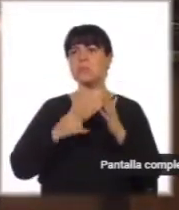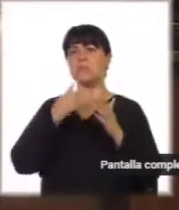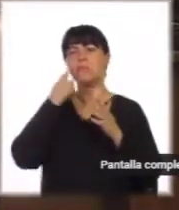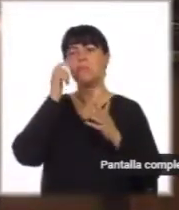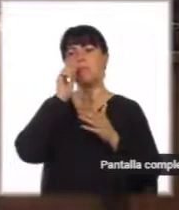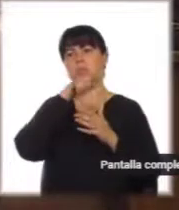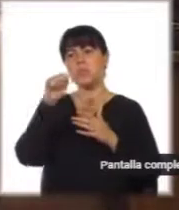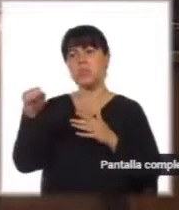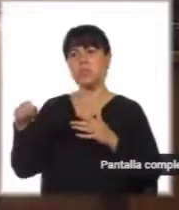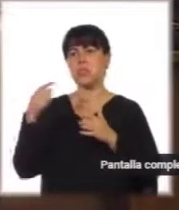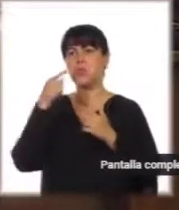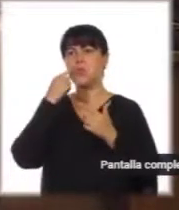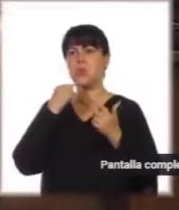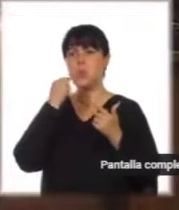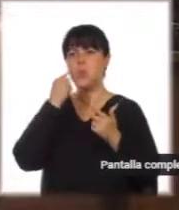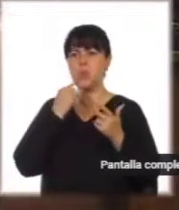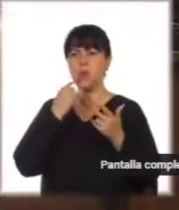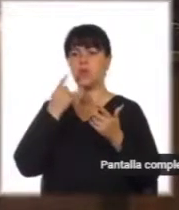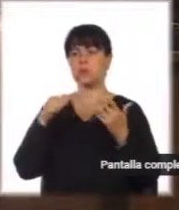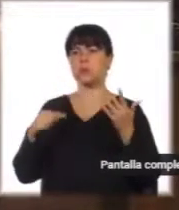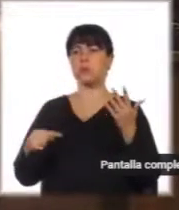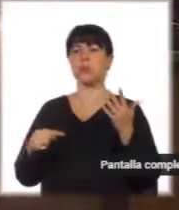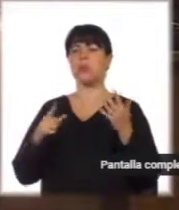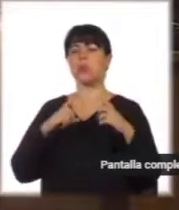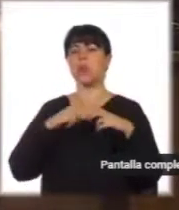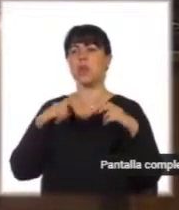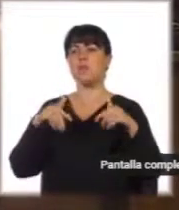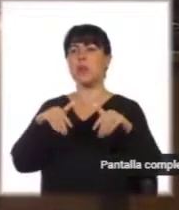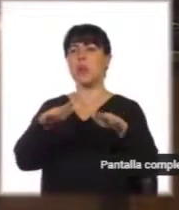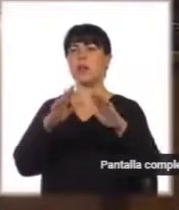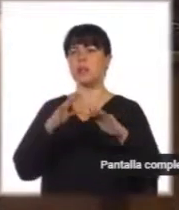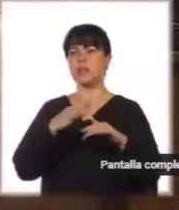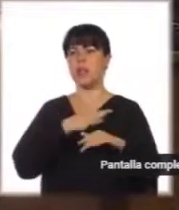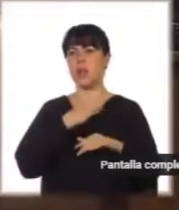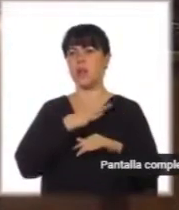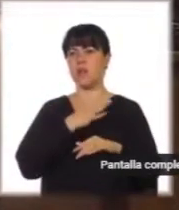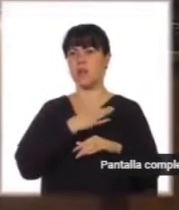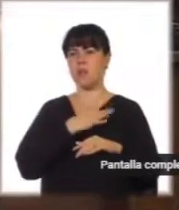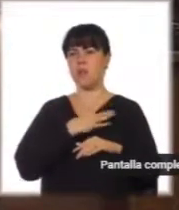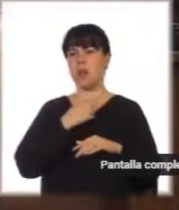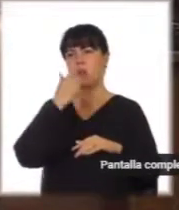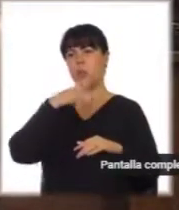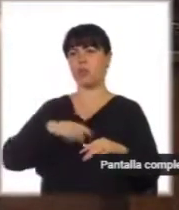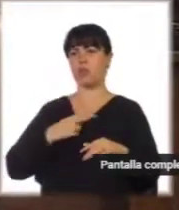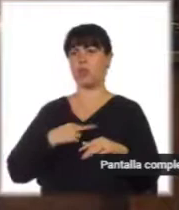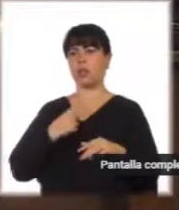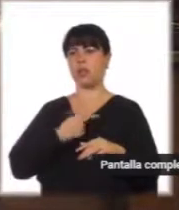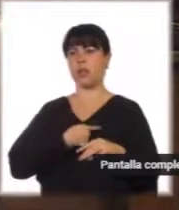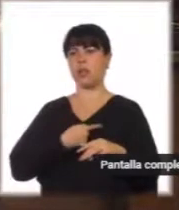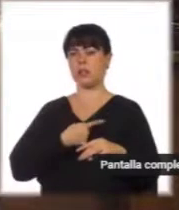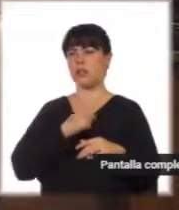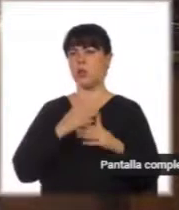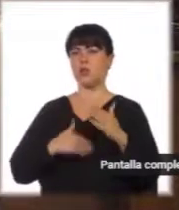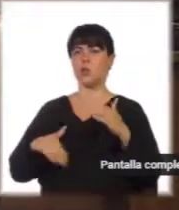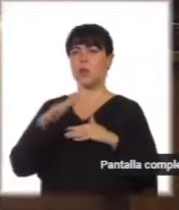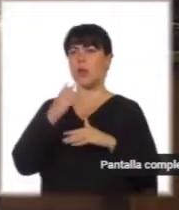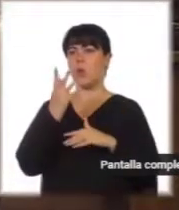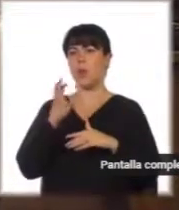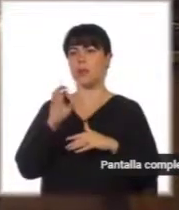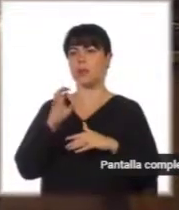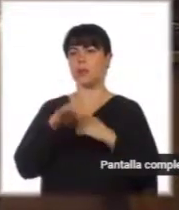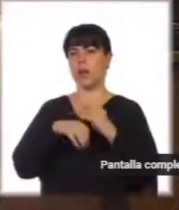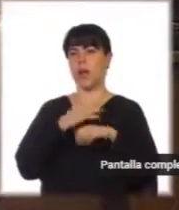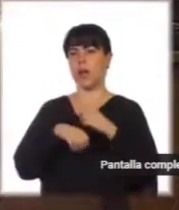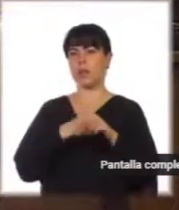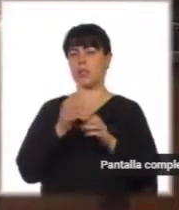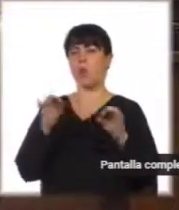realidad, tales como la esperanza de vida en un ser trans que no supera los 40 años, o la